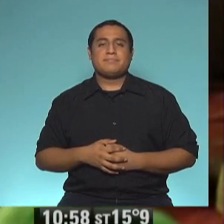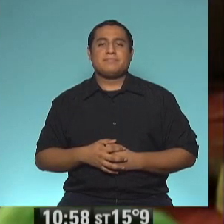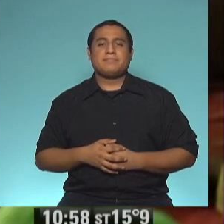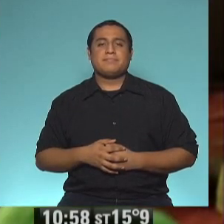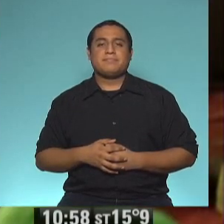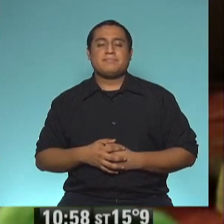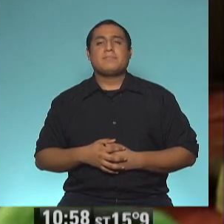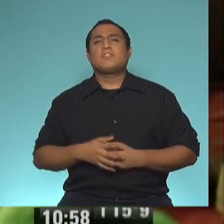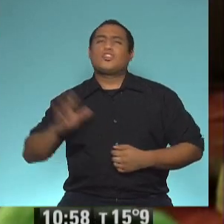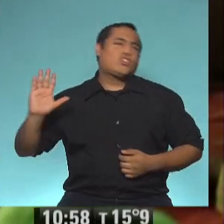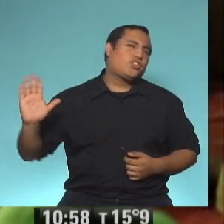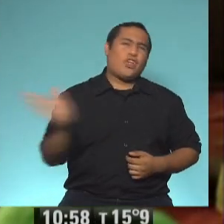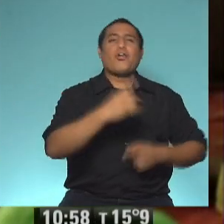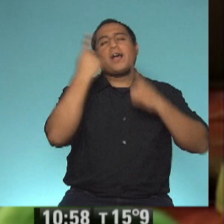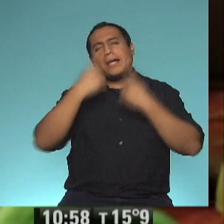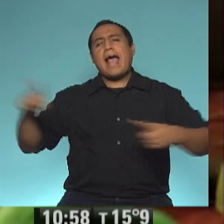ya no